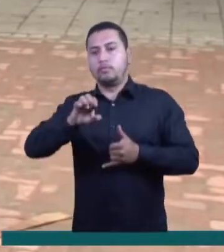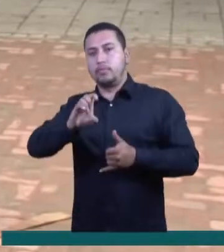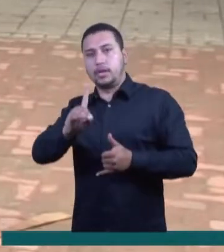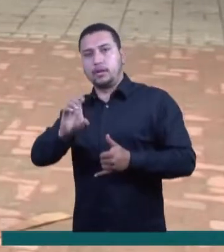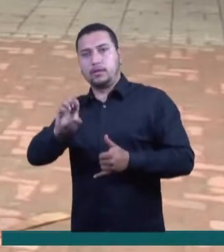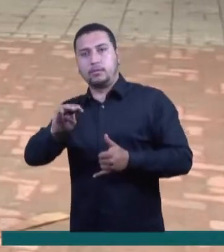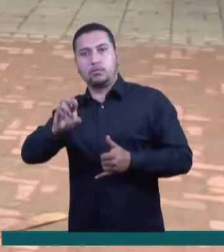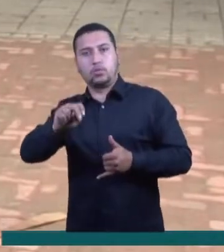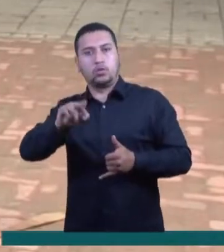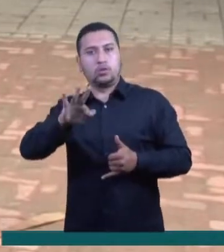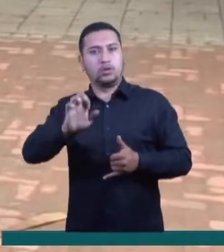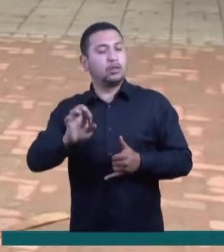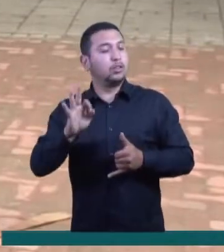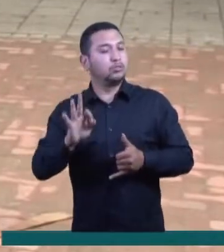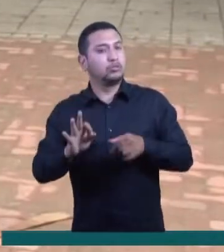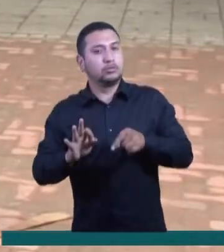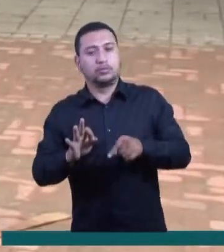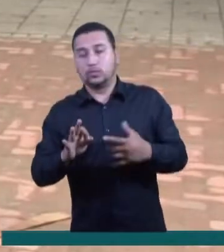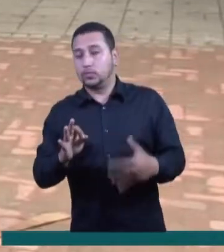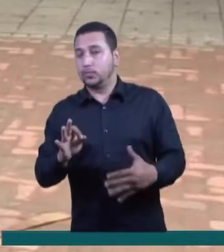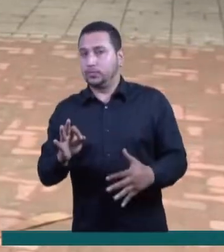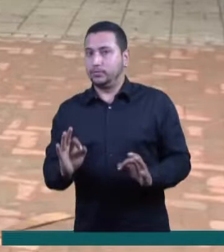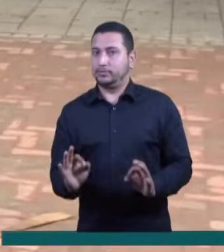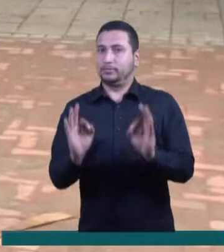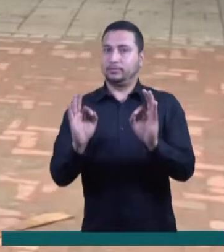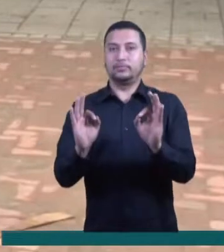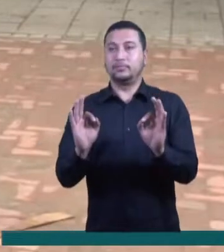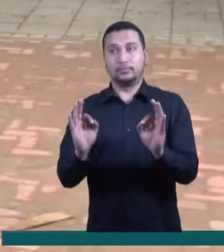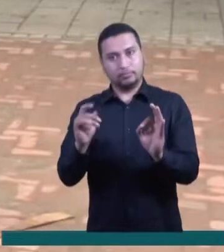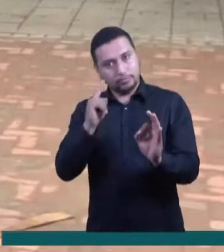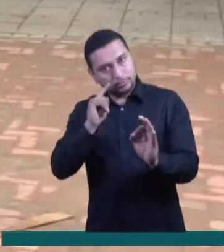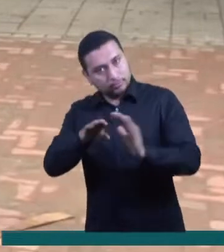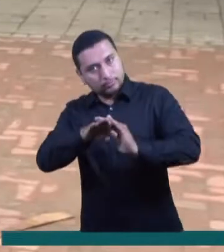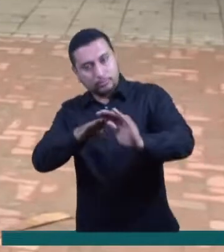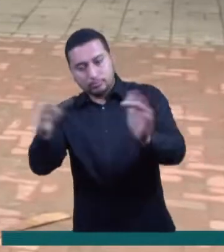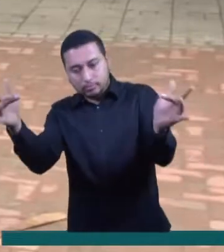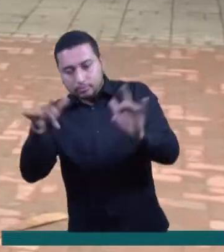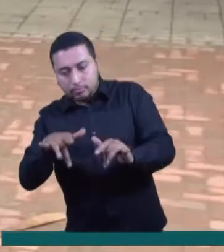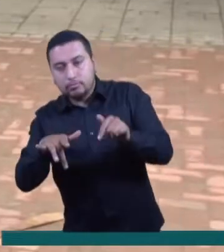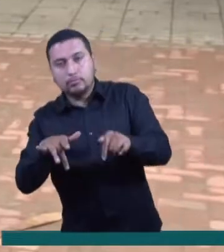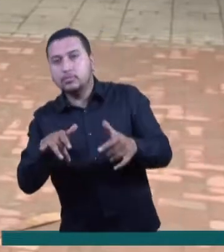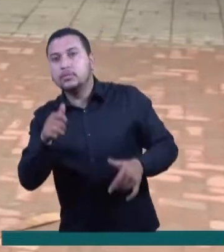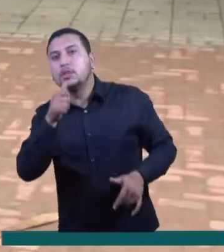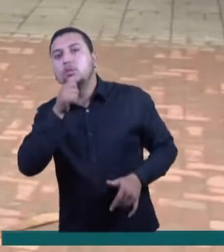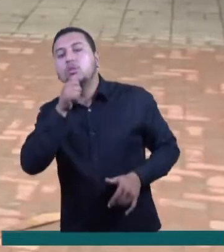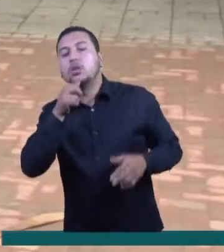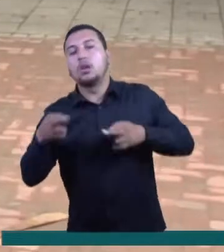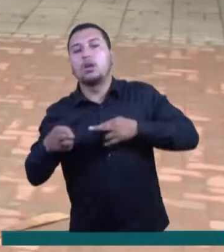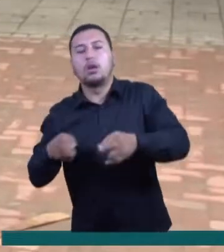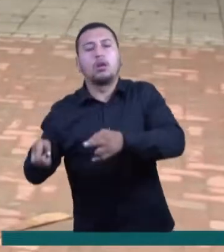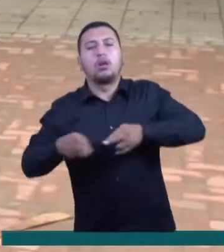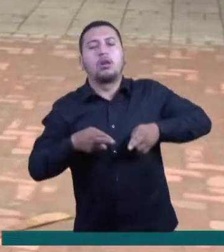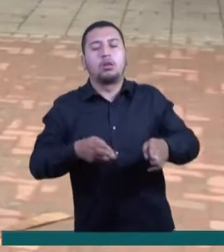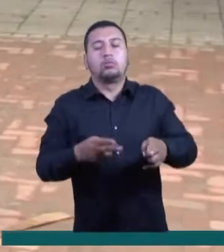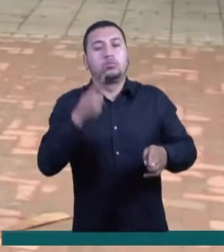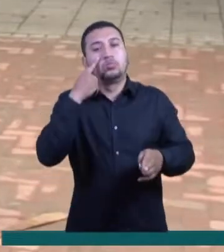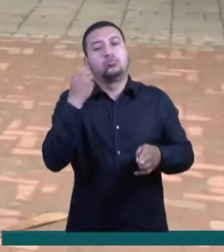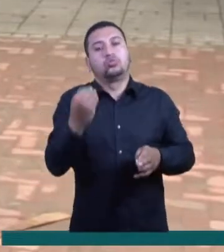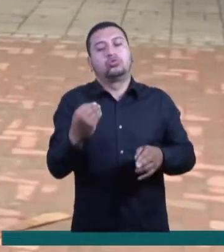cualquiera de sus versiones, siempre será la excusa perfecta para venir a conocer el departamento con más agua dulce en Colombia por kilómetro